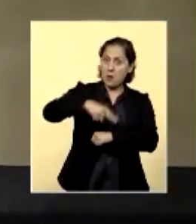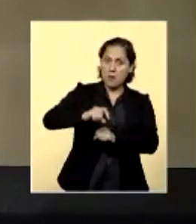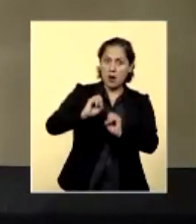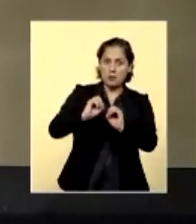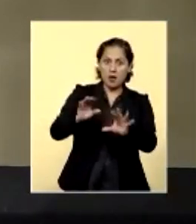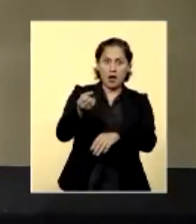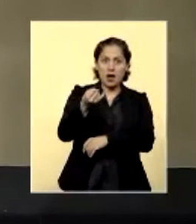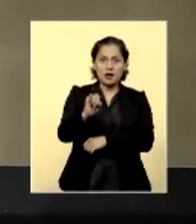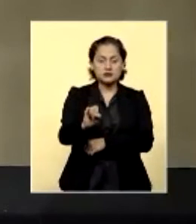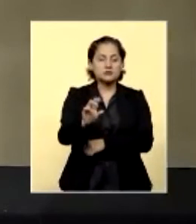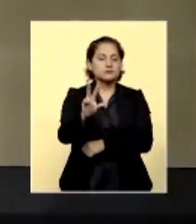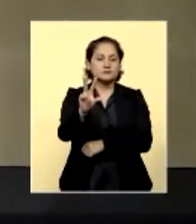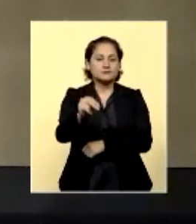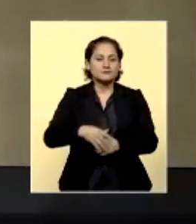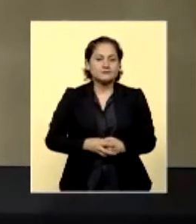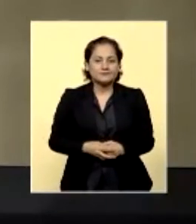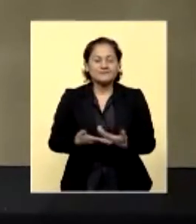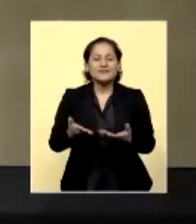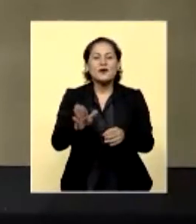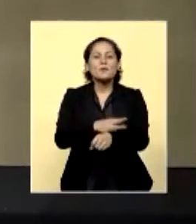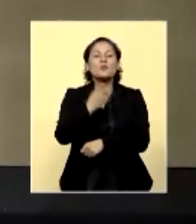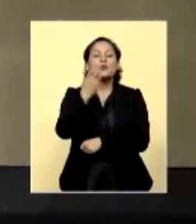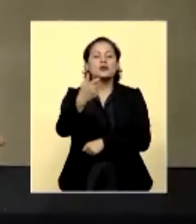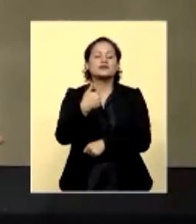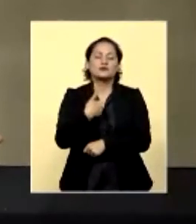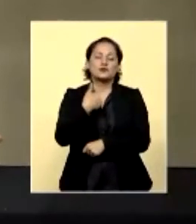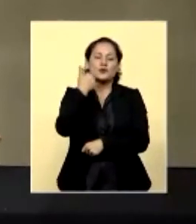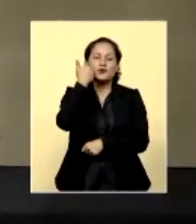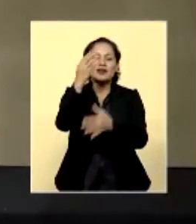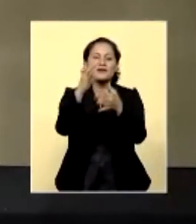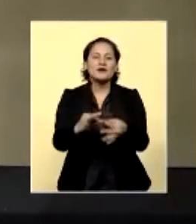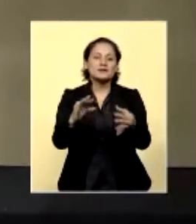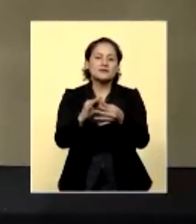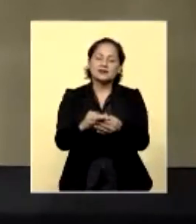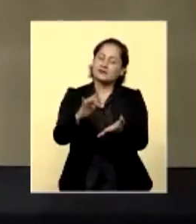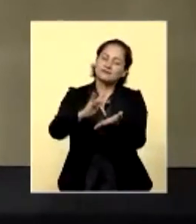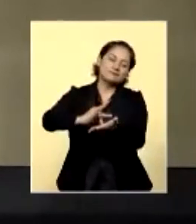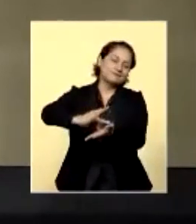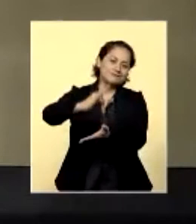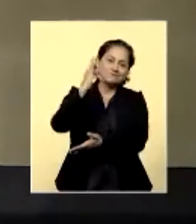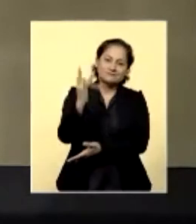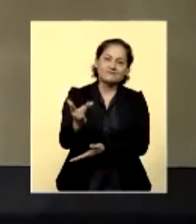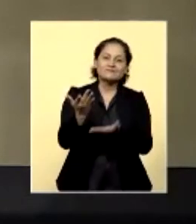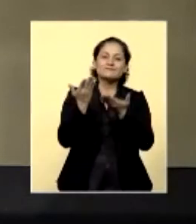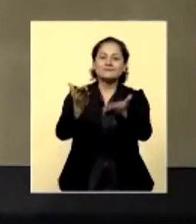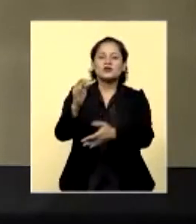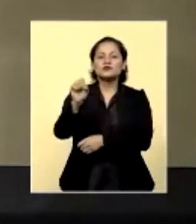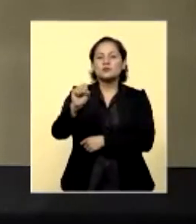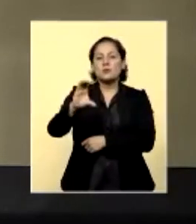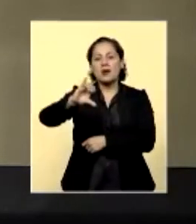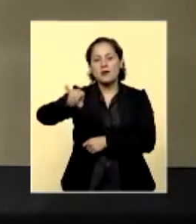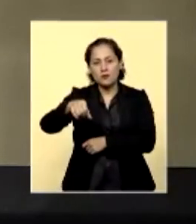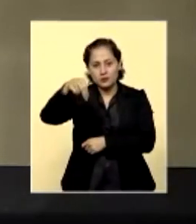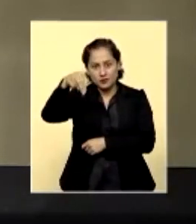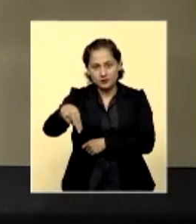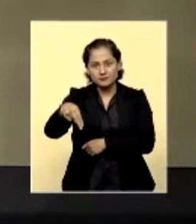eso o meu agradecimento con esto quiero transmitir mi agradecimiento muy especial a la Suprema Corte por habernos recibido. A